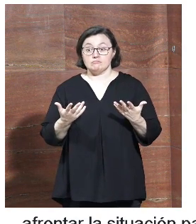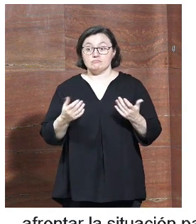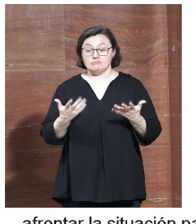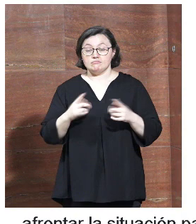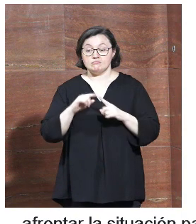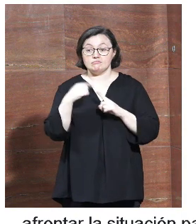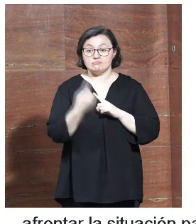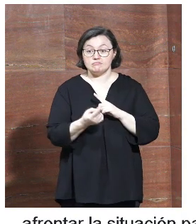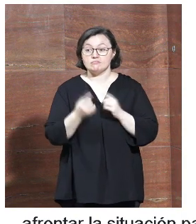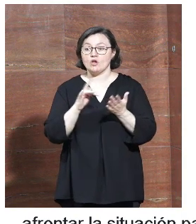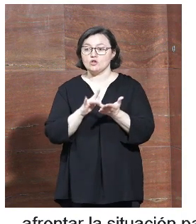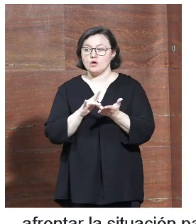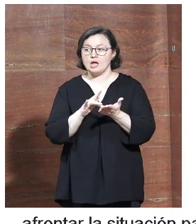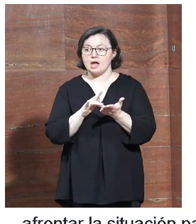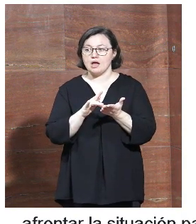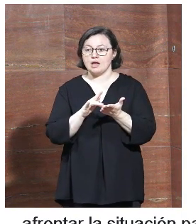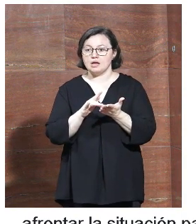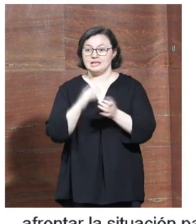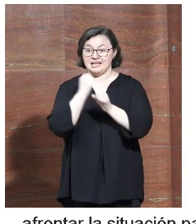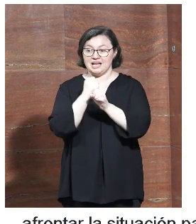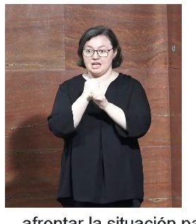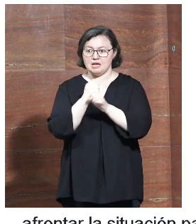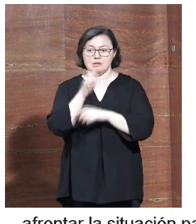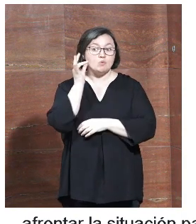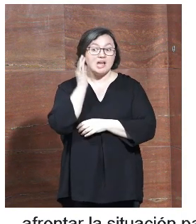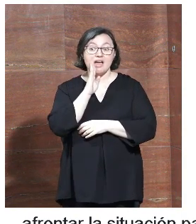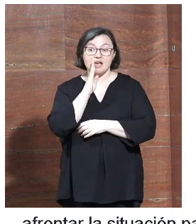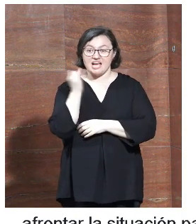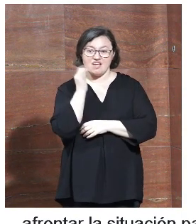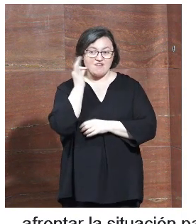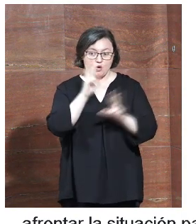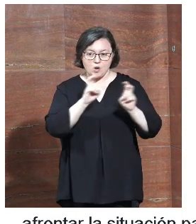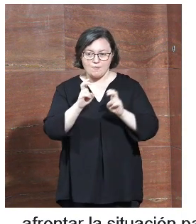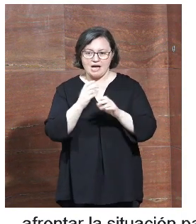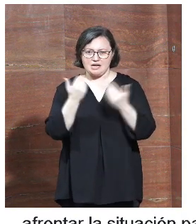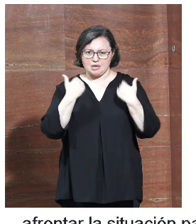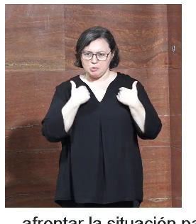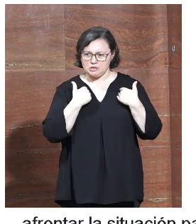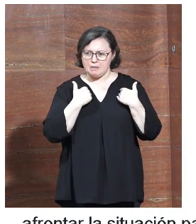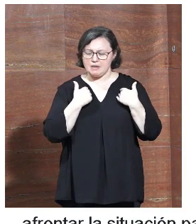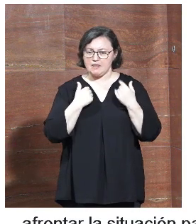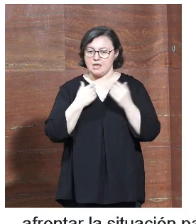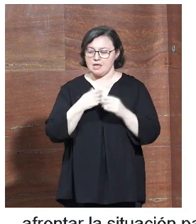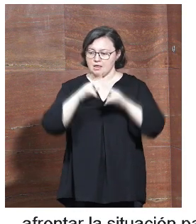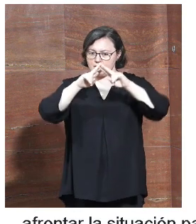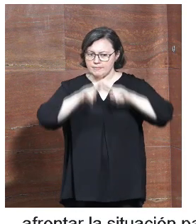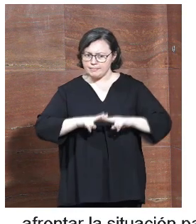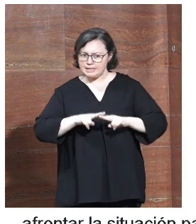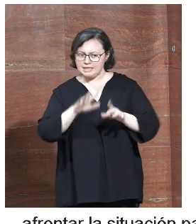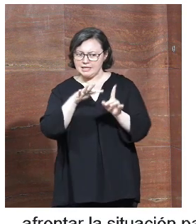al realizar esa labor, la responsable, tanto yo como mis compañeros, nos